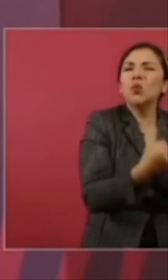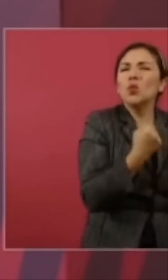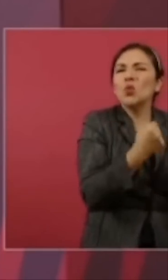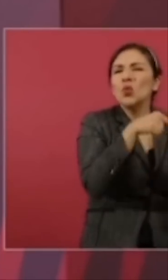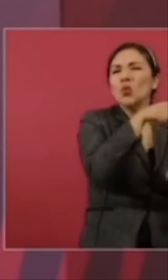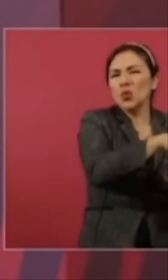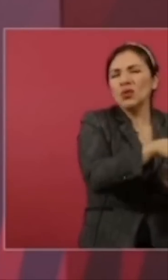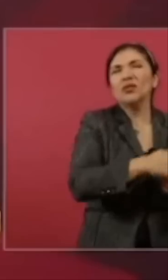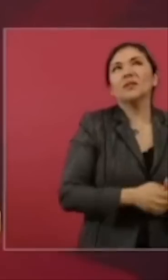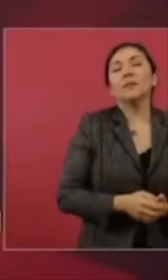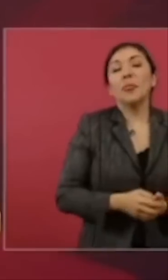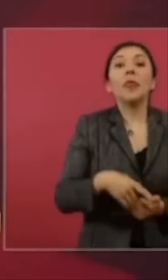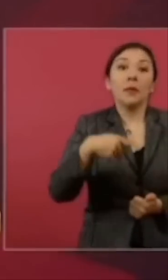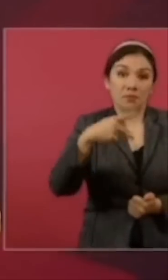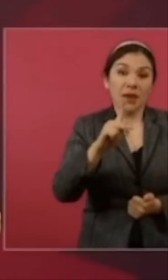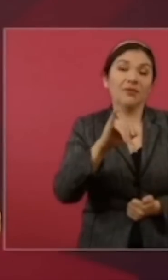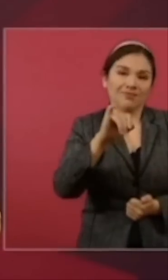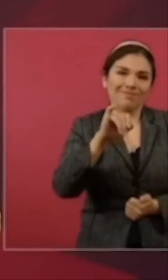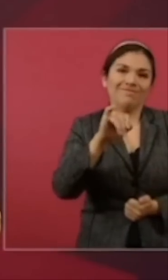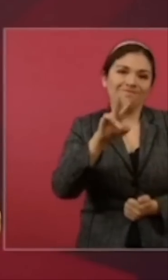pero sí también